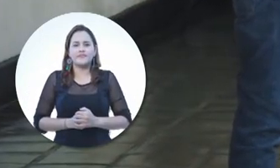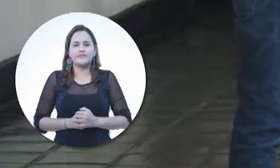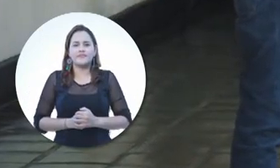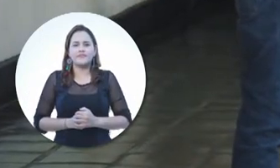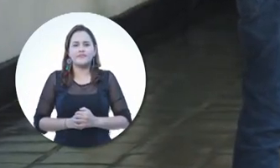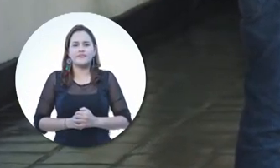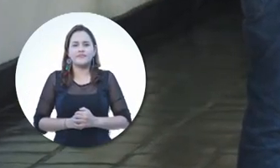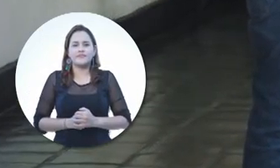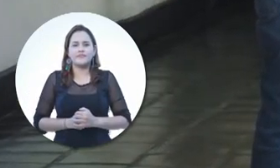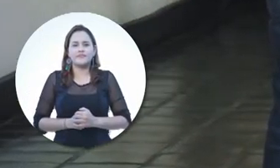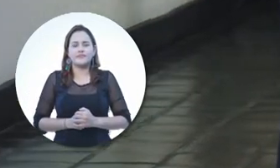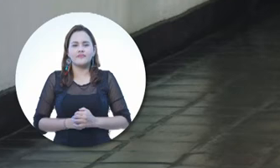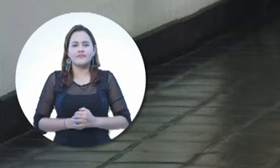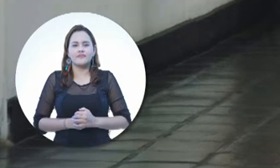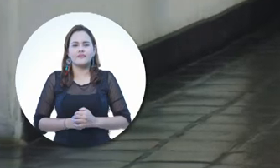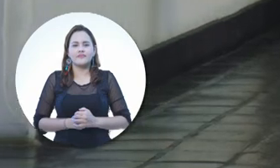cercarla.